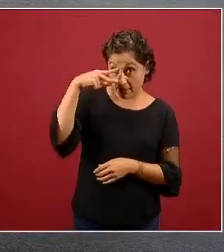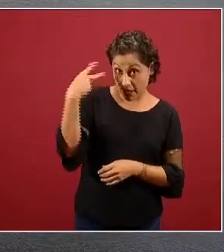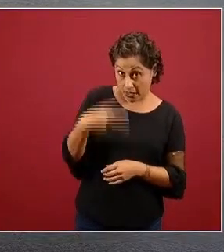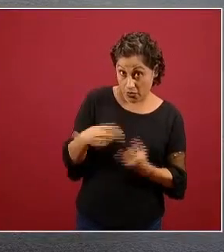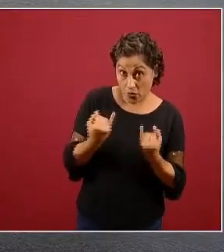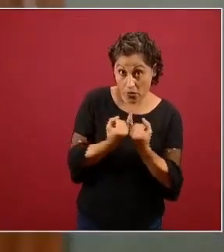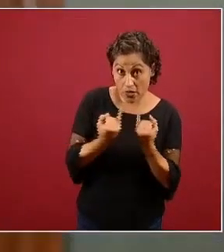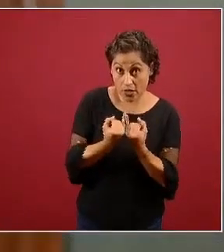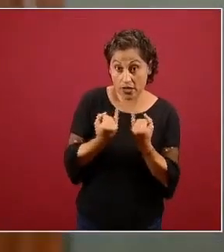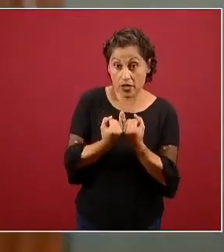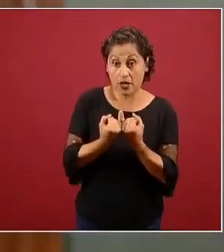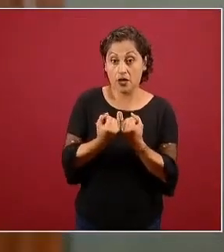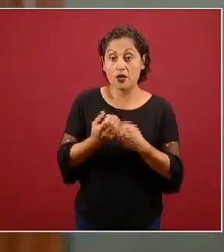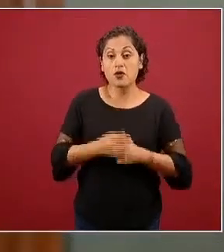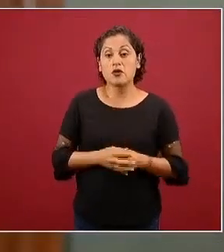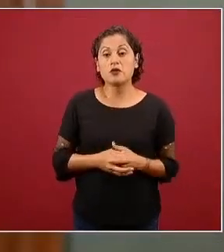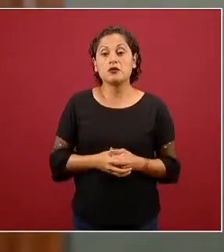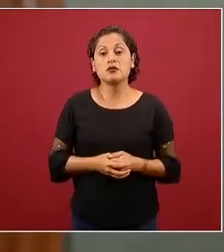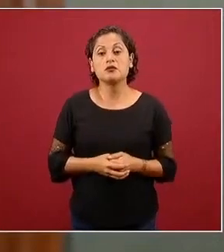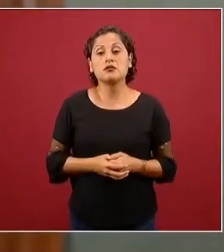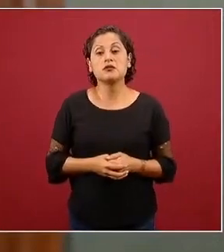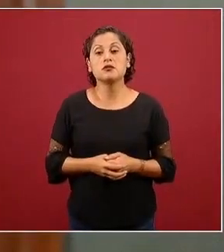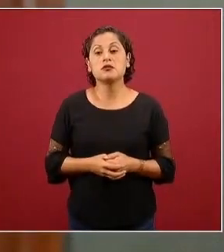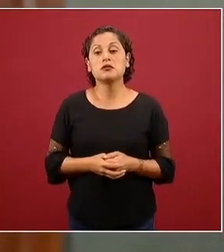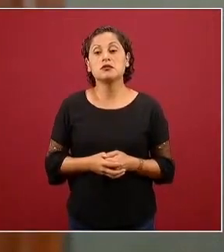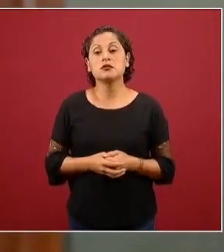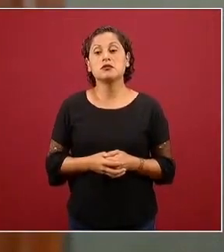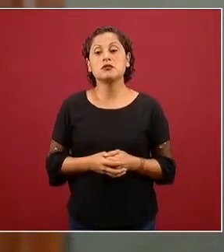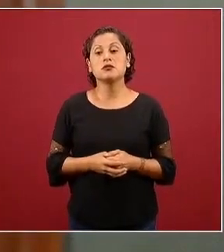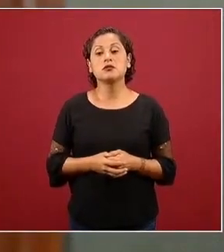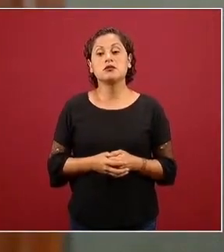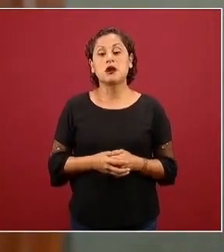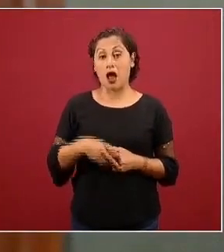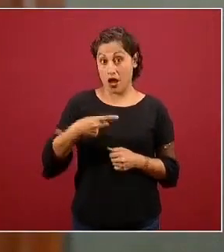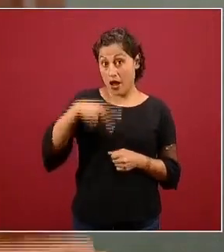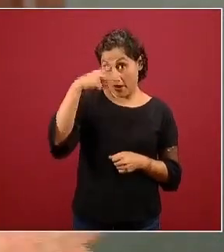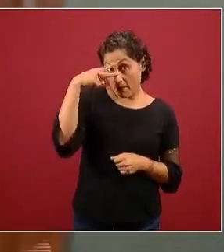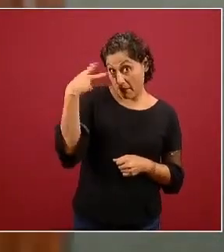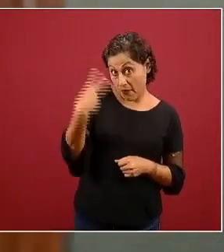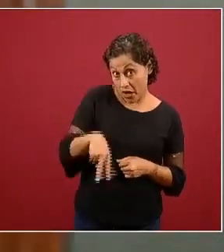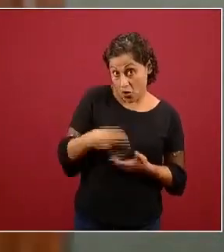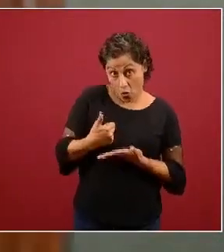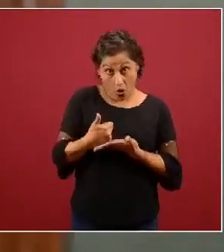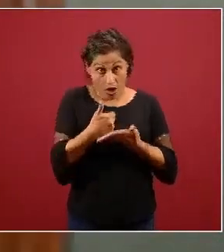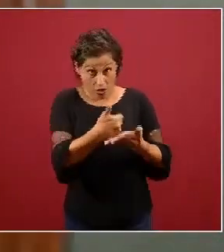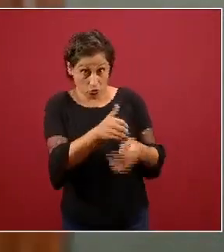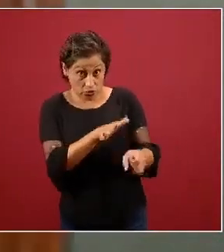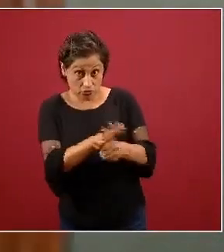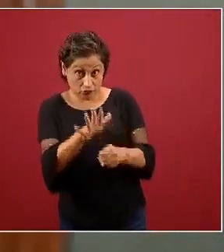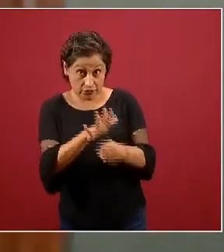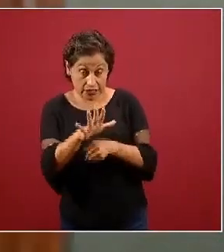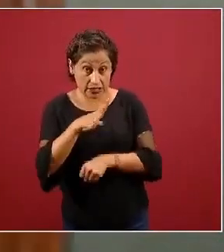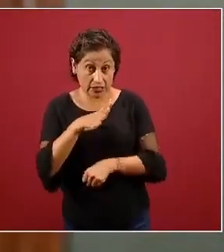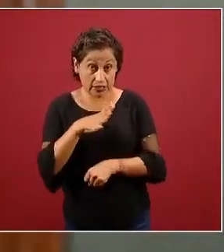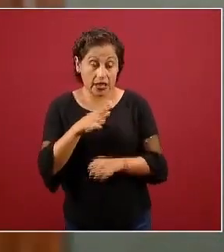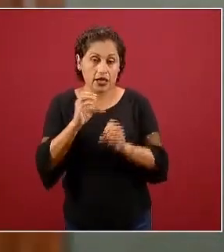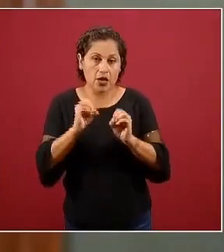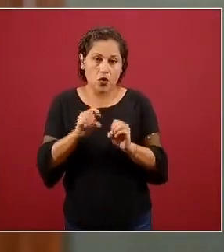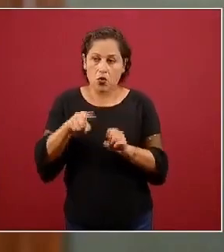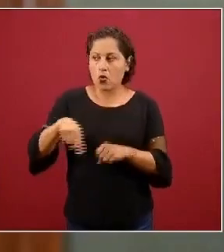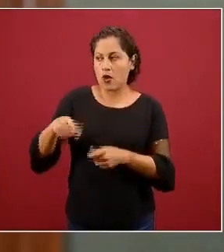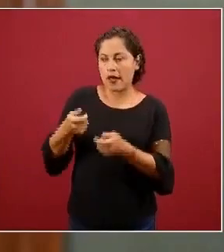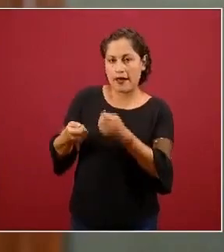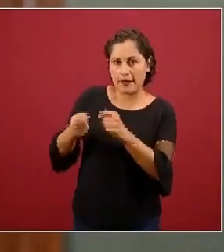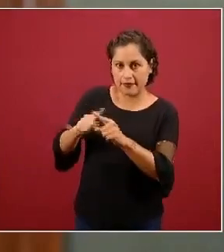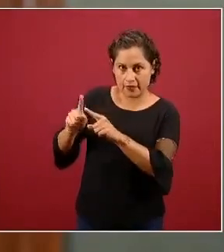y si el Estado mexicano tiene la capacidad para atender este aumento, o sea, a través de esta línea o la de la vida u otros mecanismos. Y